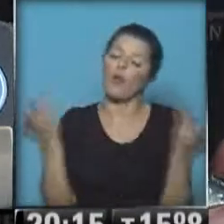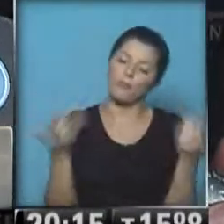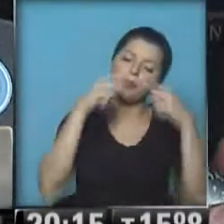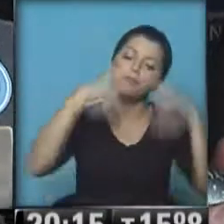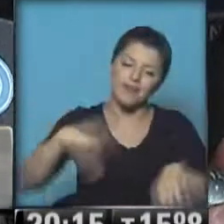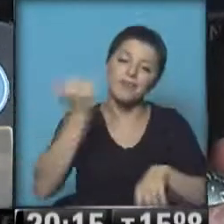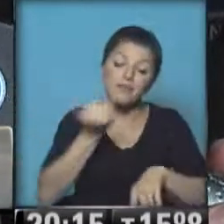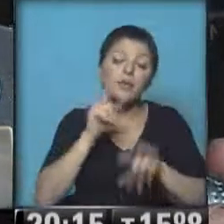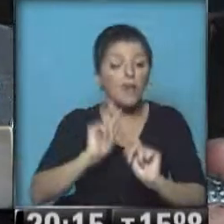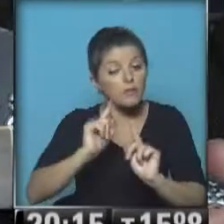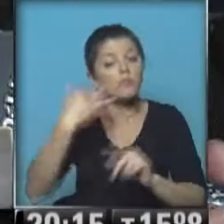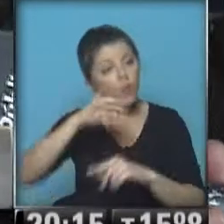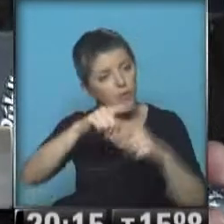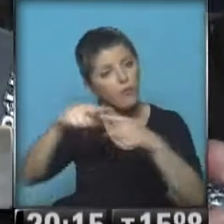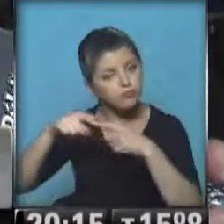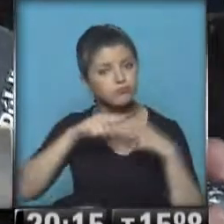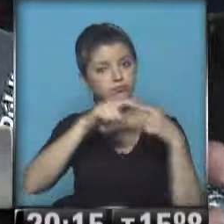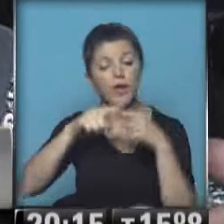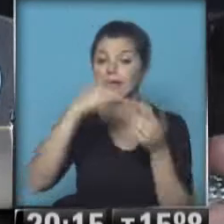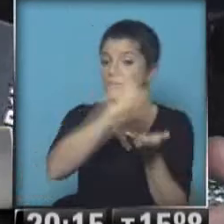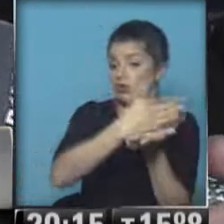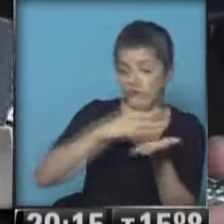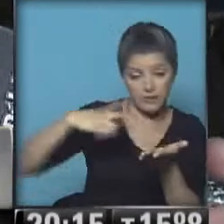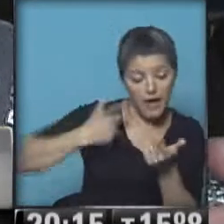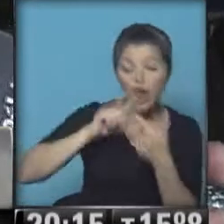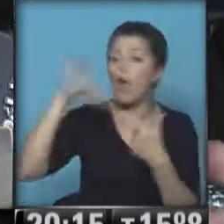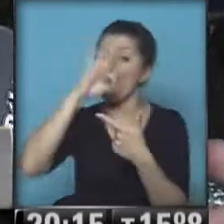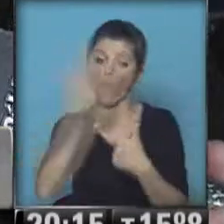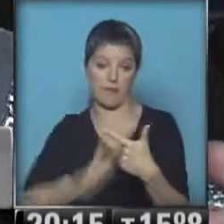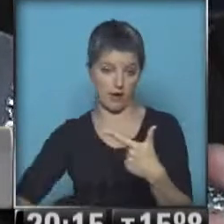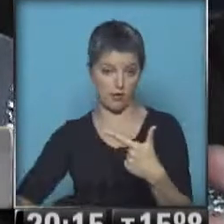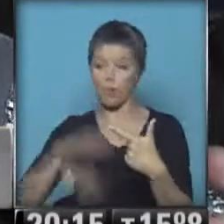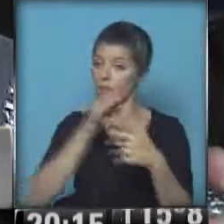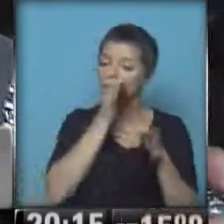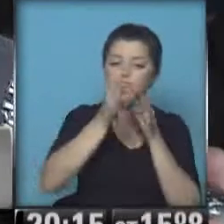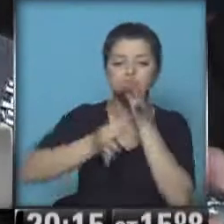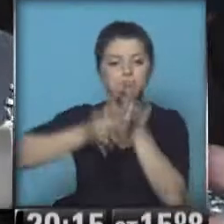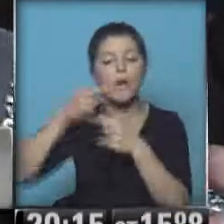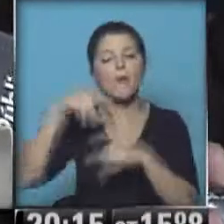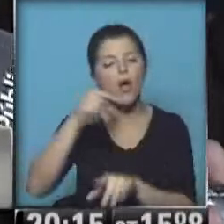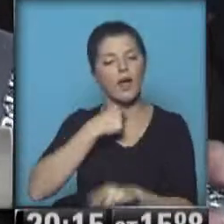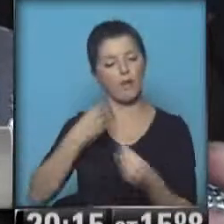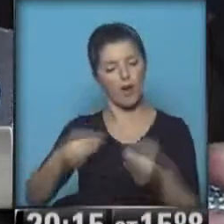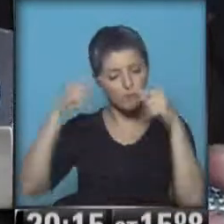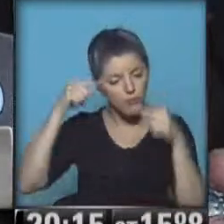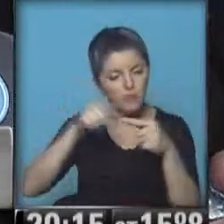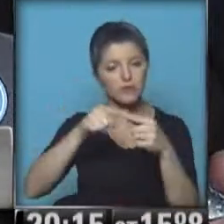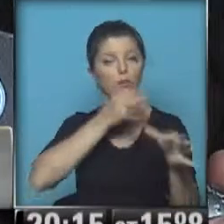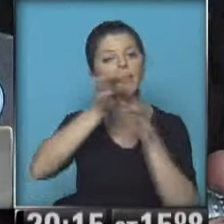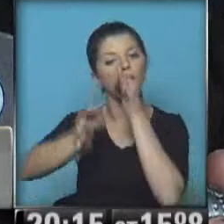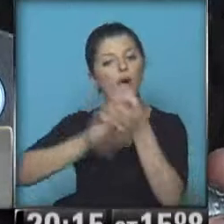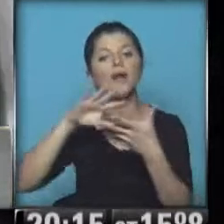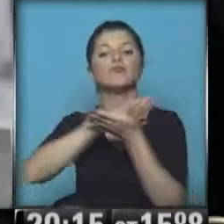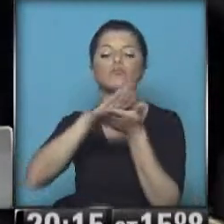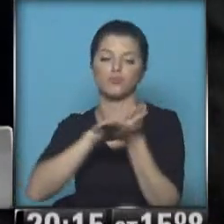donde hay diferencias tenemos que plantearlas, sea con el sector sindical, sea con el gobierno. Pero tratamos de construir ese diálogo y tratamos de construir una salida viable